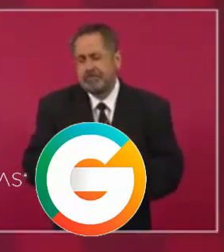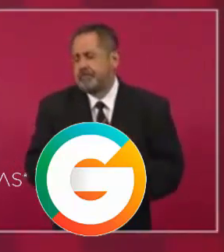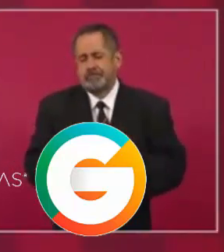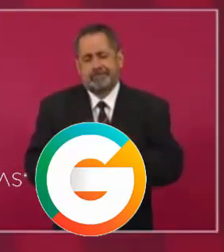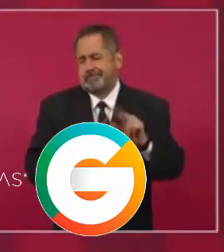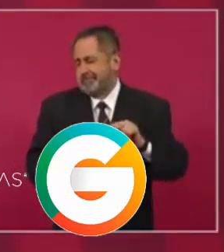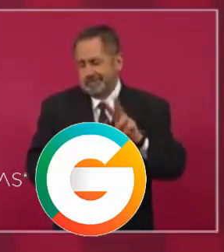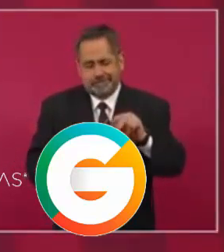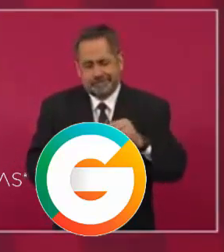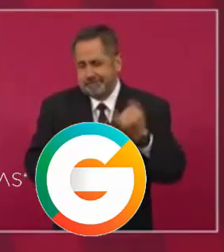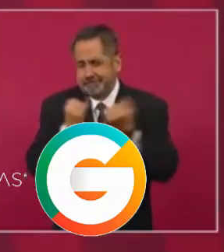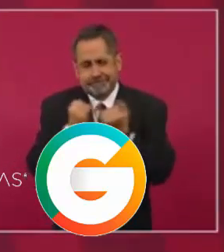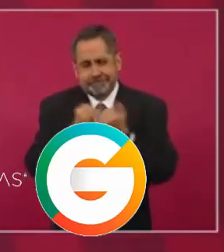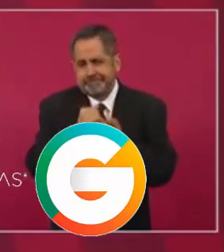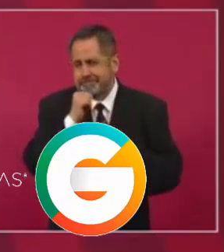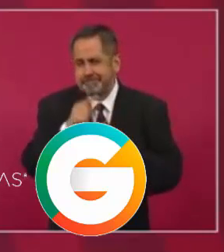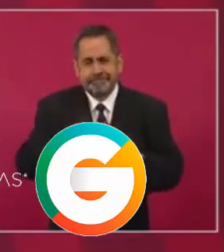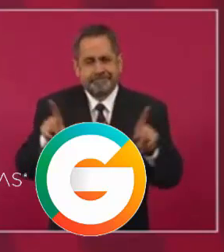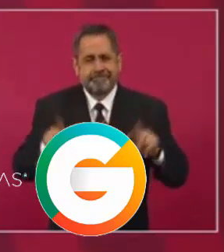no.